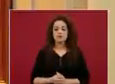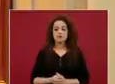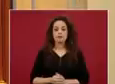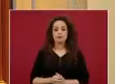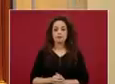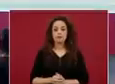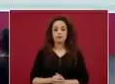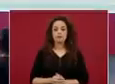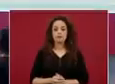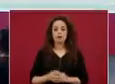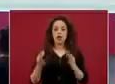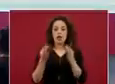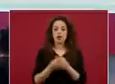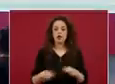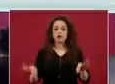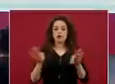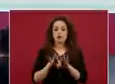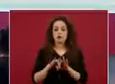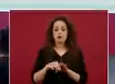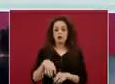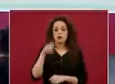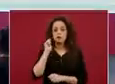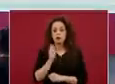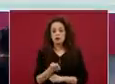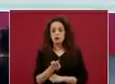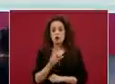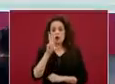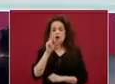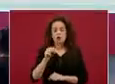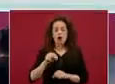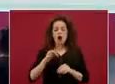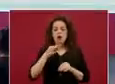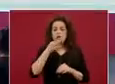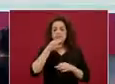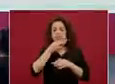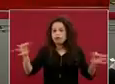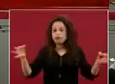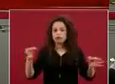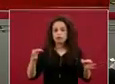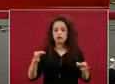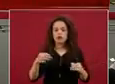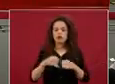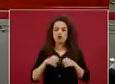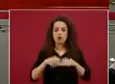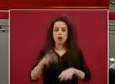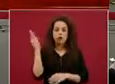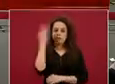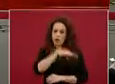noticias falsas. Como dice Susana, si te cuidas tú, nos cuidamos todas y todos. Muchas